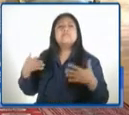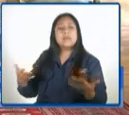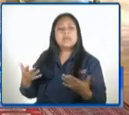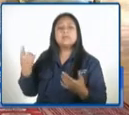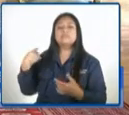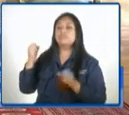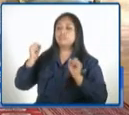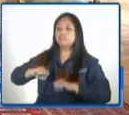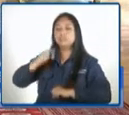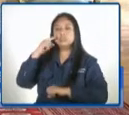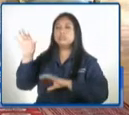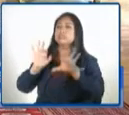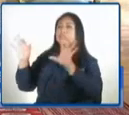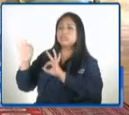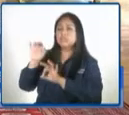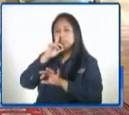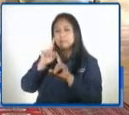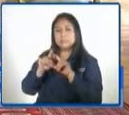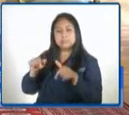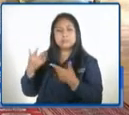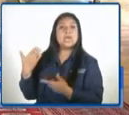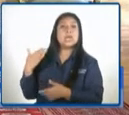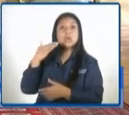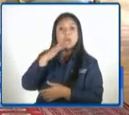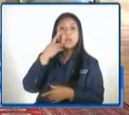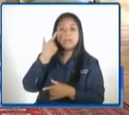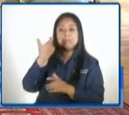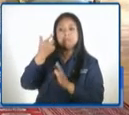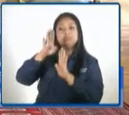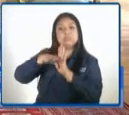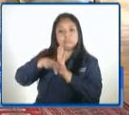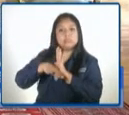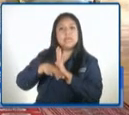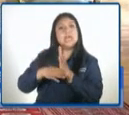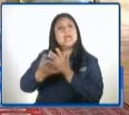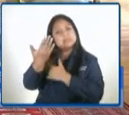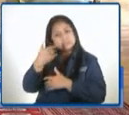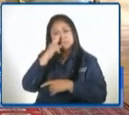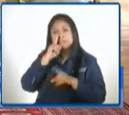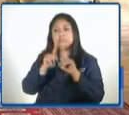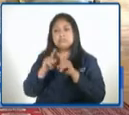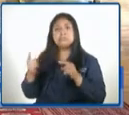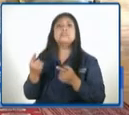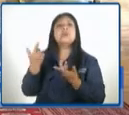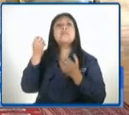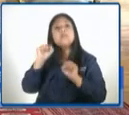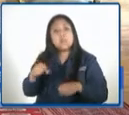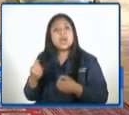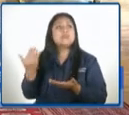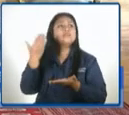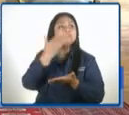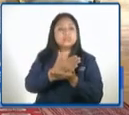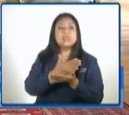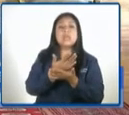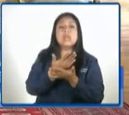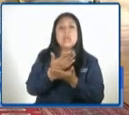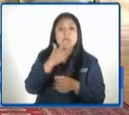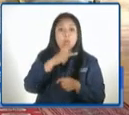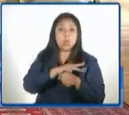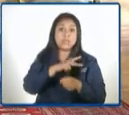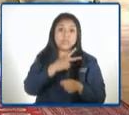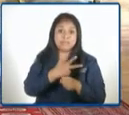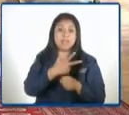invitar a muchas de las aerolíneas de bajo costo a que también puedan llegar a hacer operación de bajo costo en tu